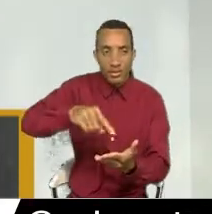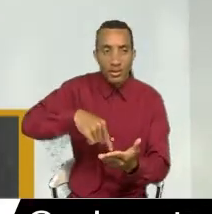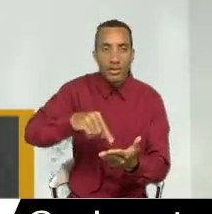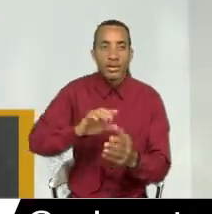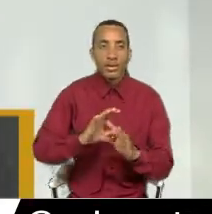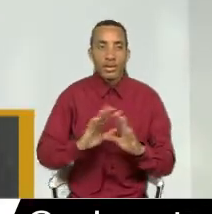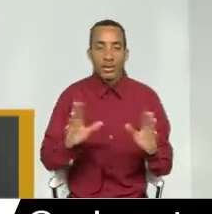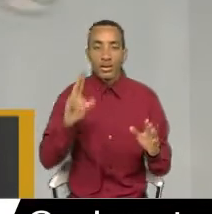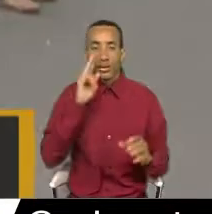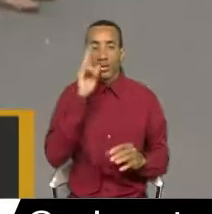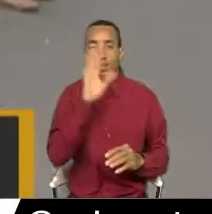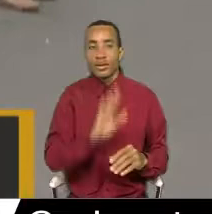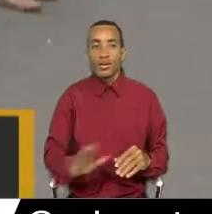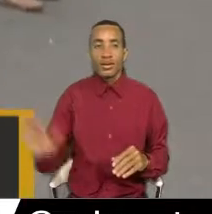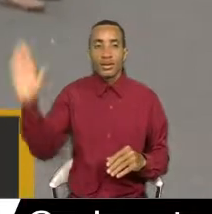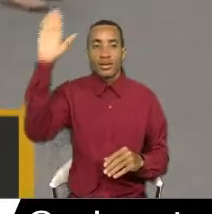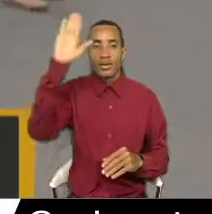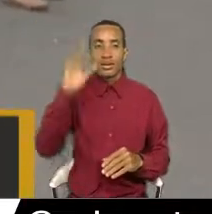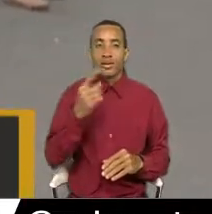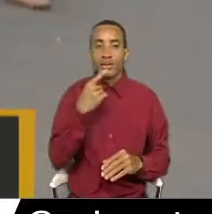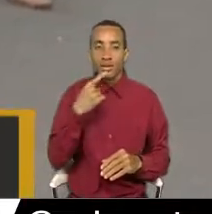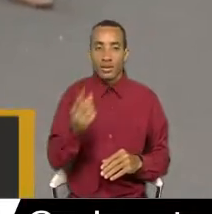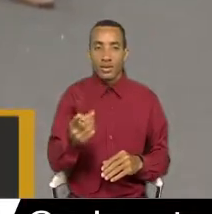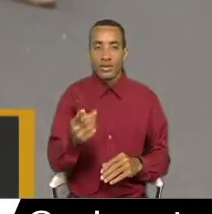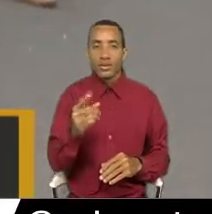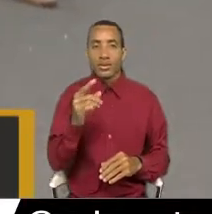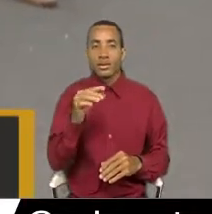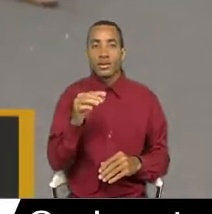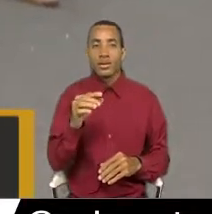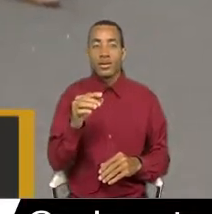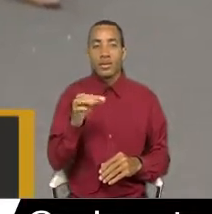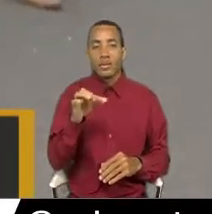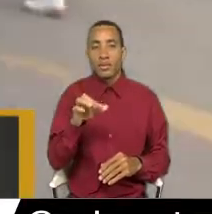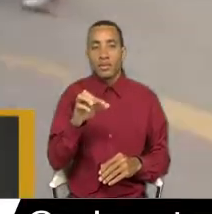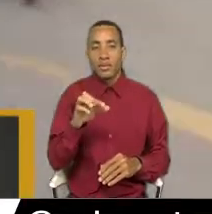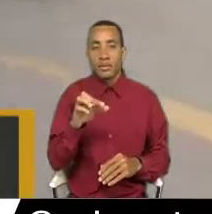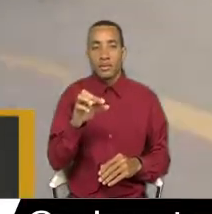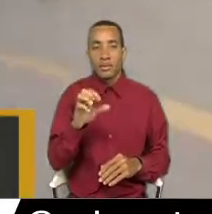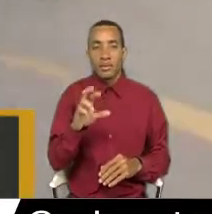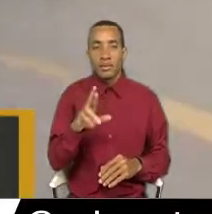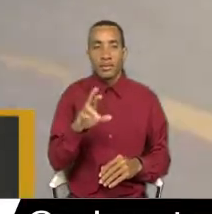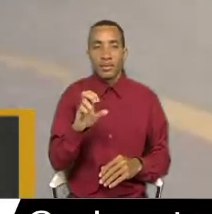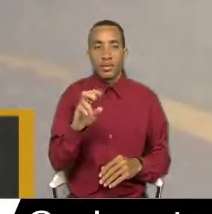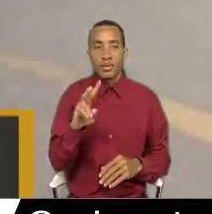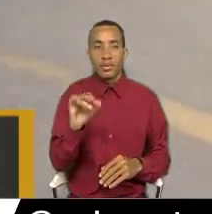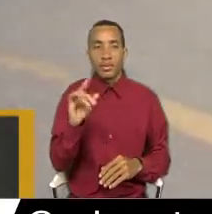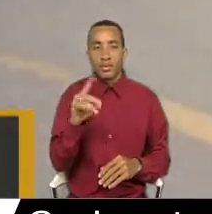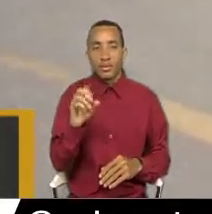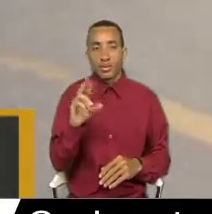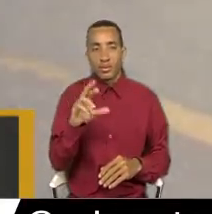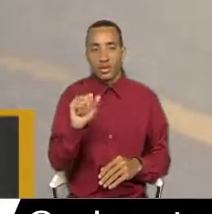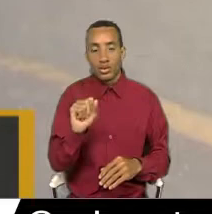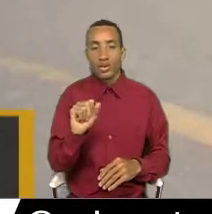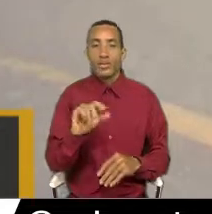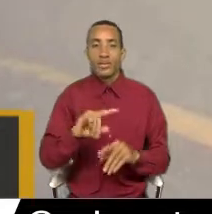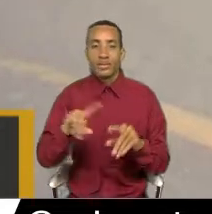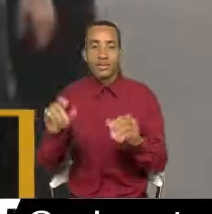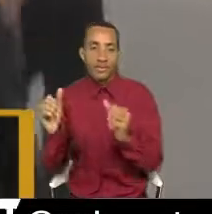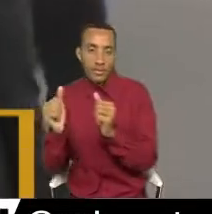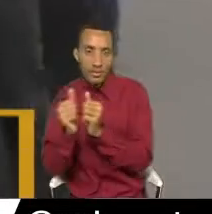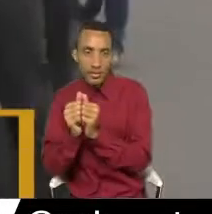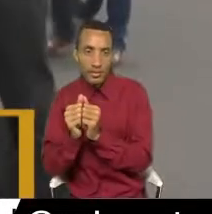carácter nacional, lo hace la FIDU Previsora a través de un concurso público junto con el Ministerio de Educación Nacional. Nosotros no